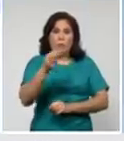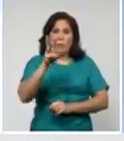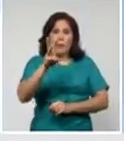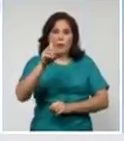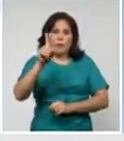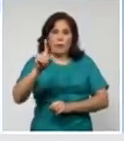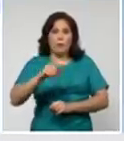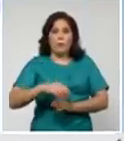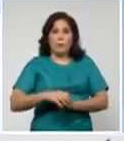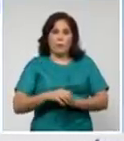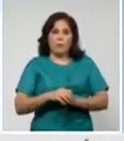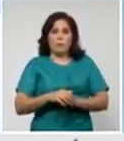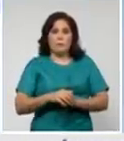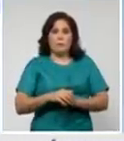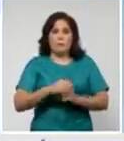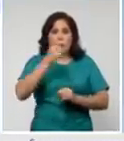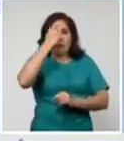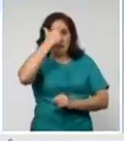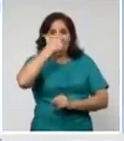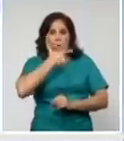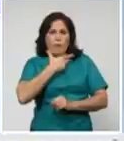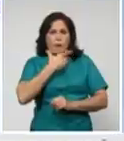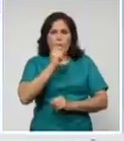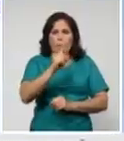1,31, Ciego de Ávila